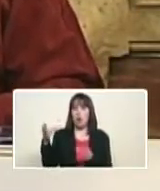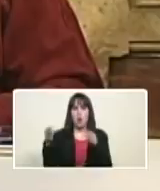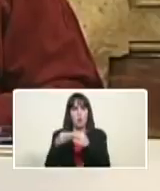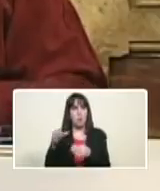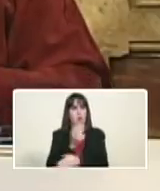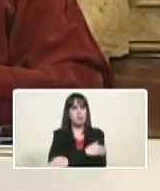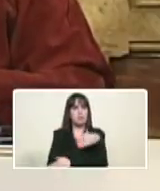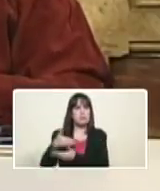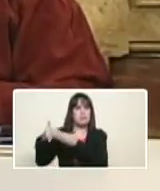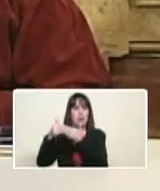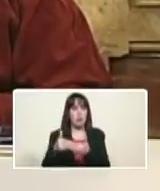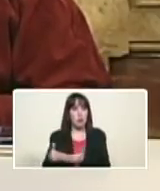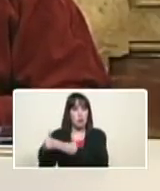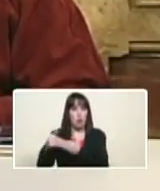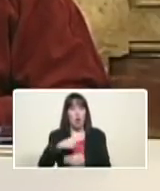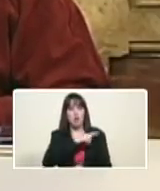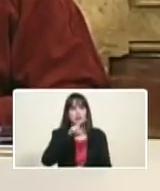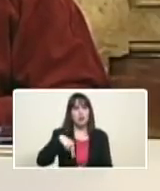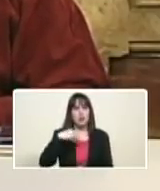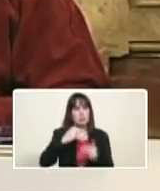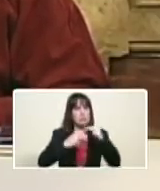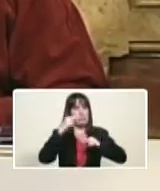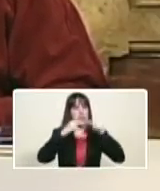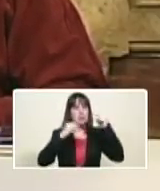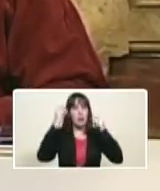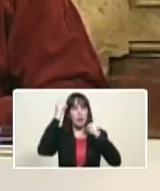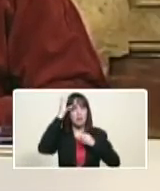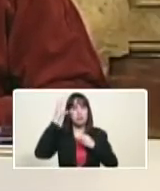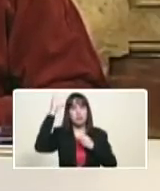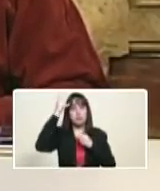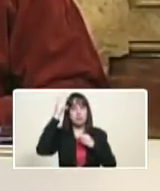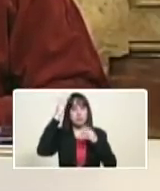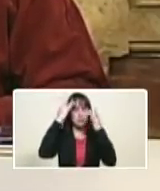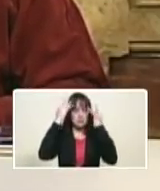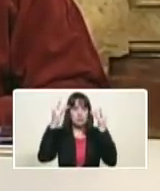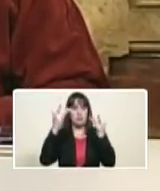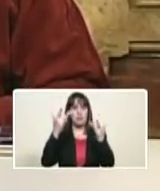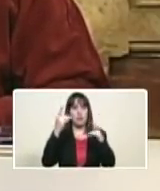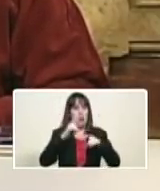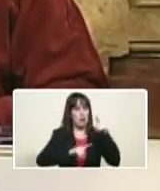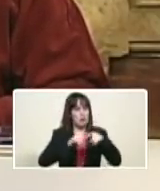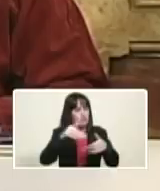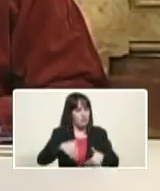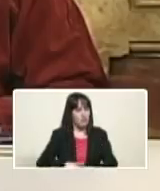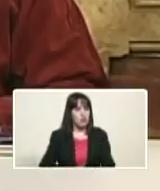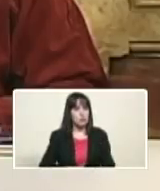una gran sabiduría entre todos. Y estoy seguro que con el esfuerzo